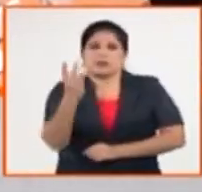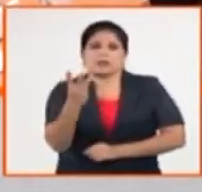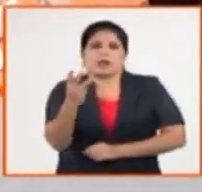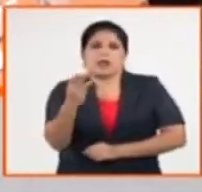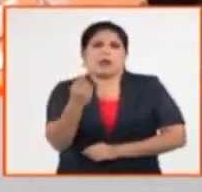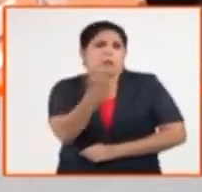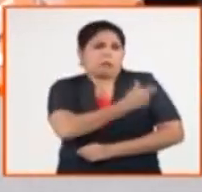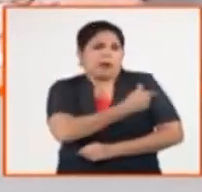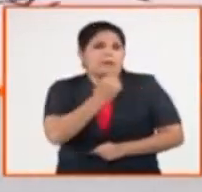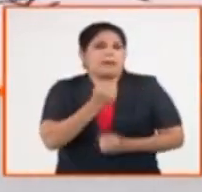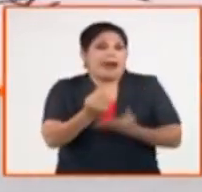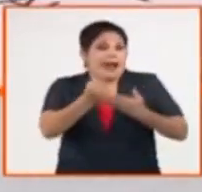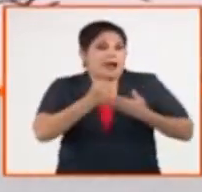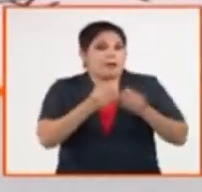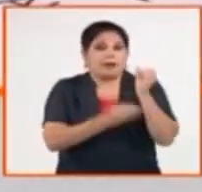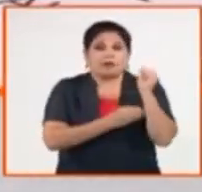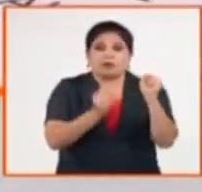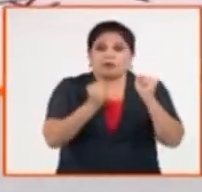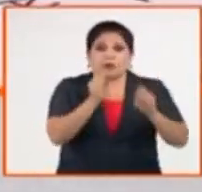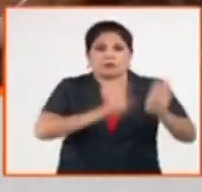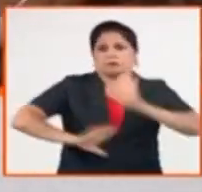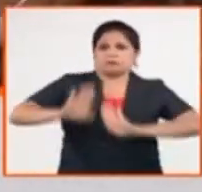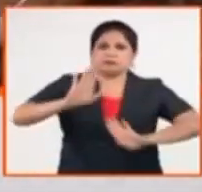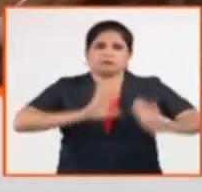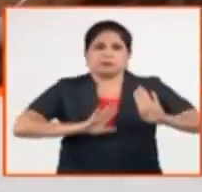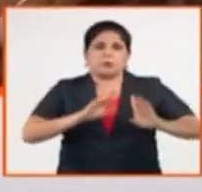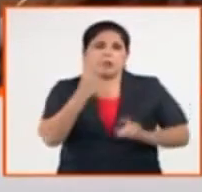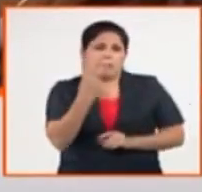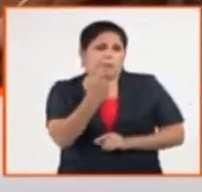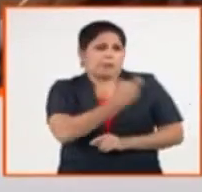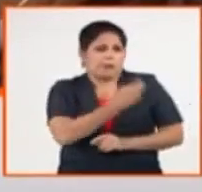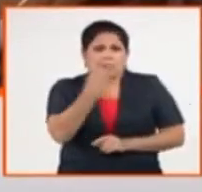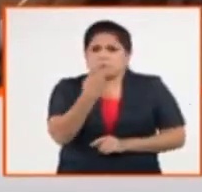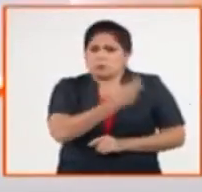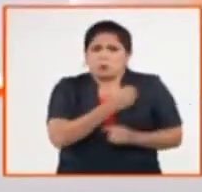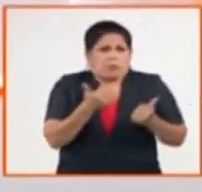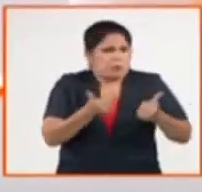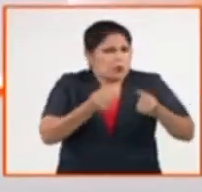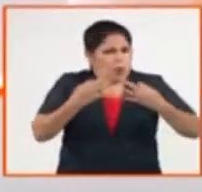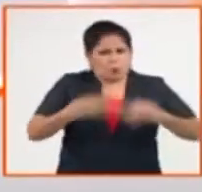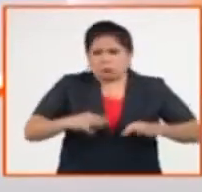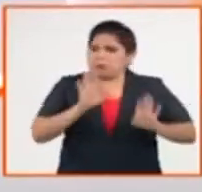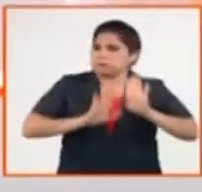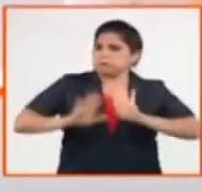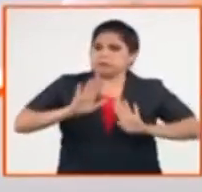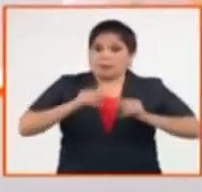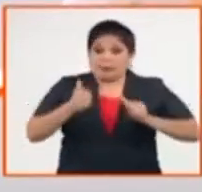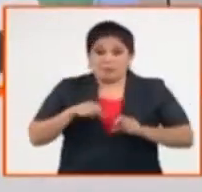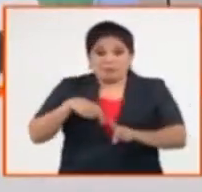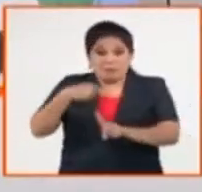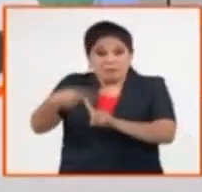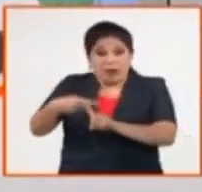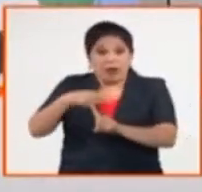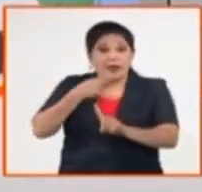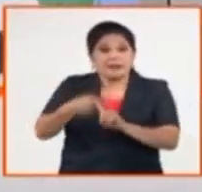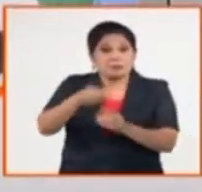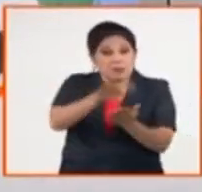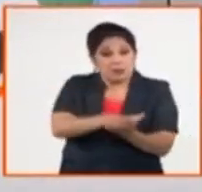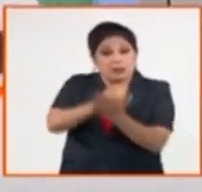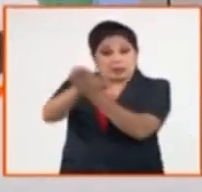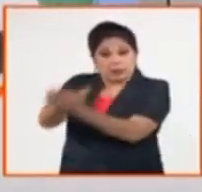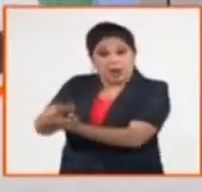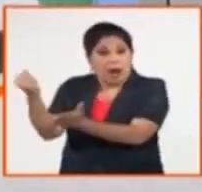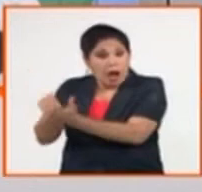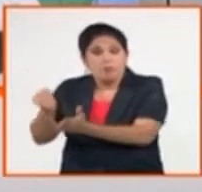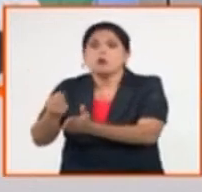refuerzo que daríamos o la tercera dosis. Correcto. Entonces, Por otra parte, Abdala también